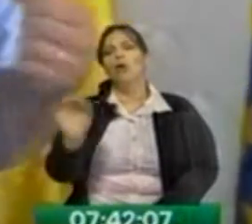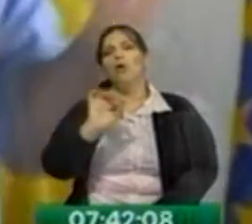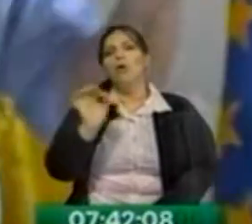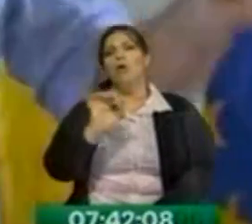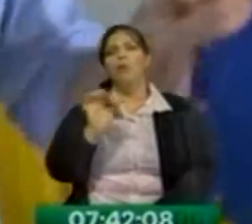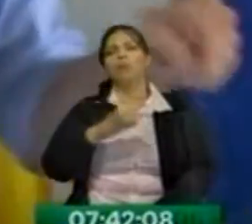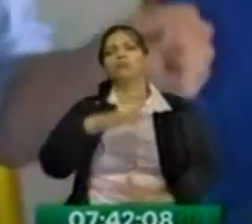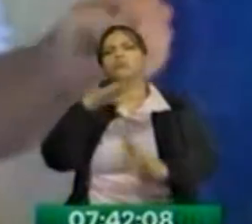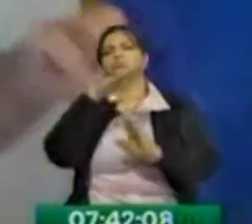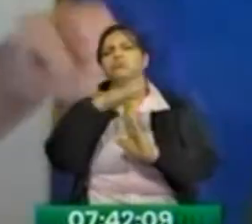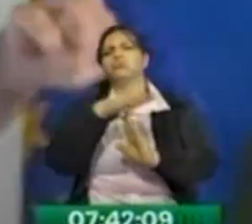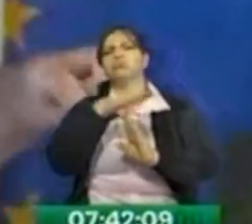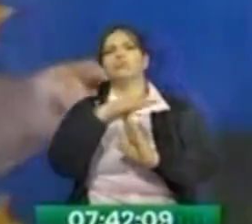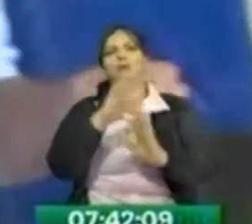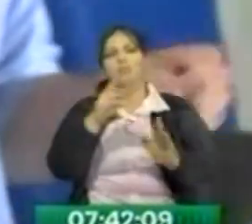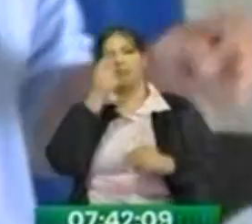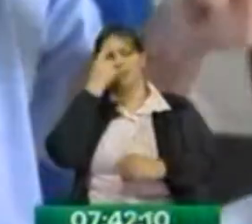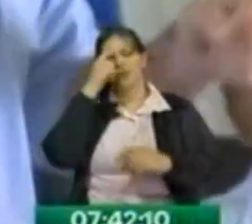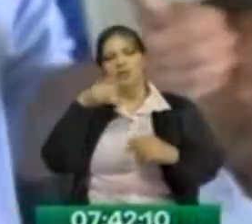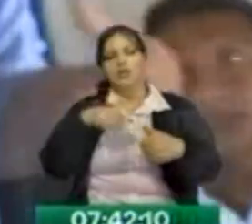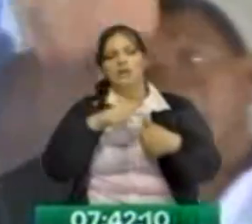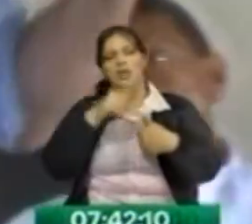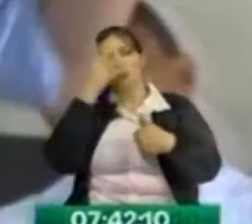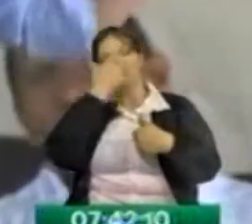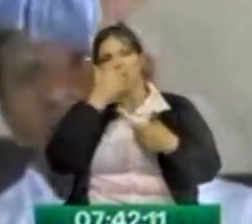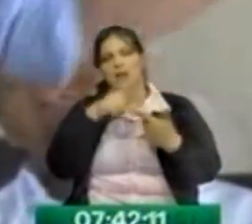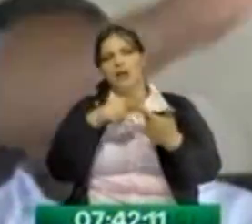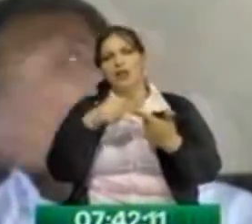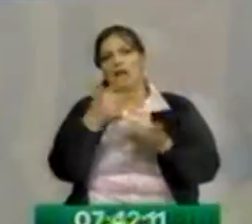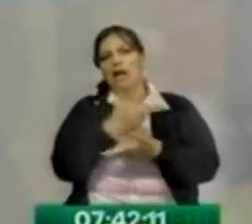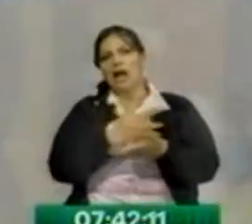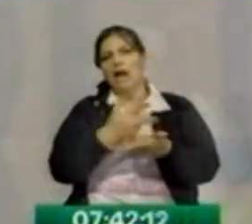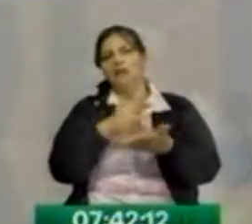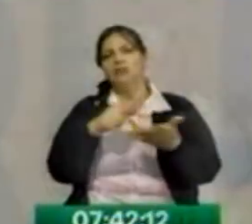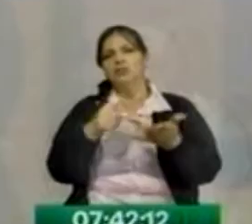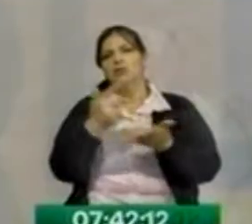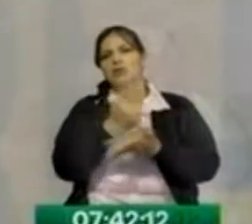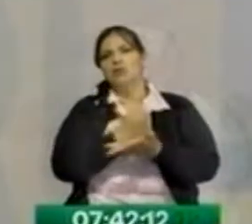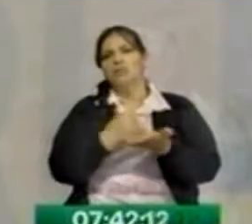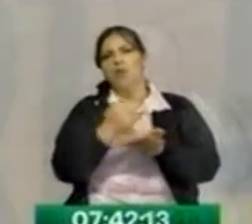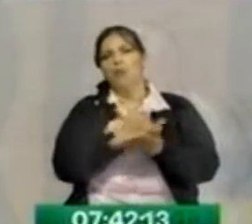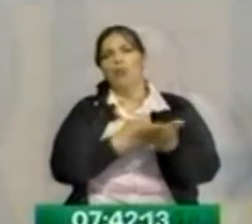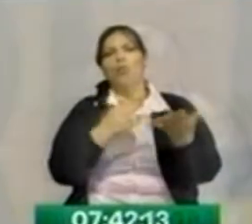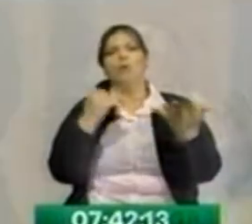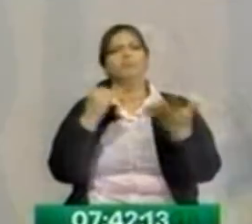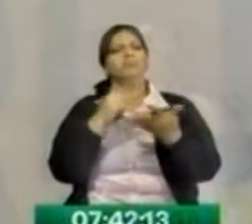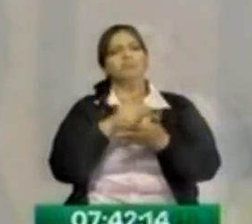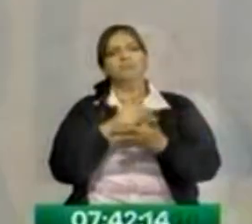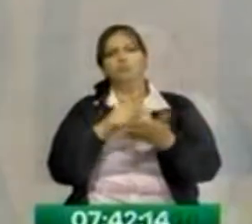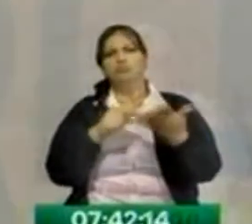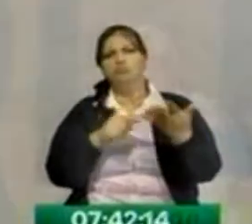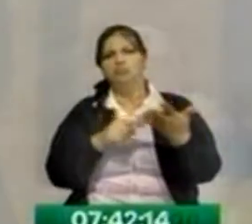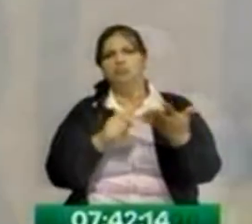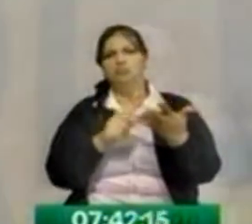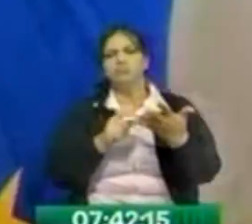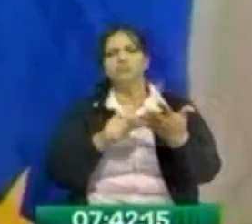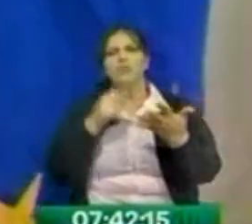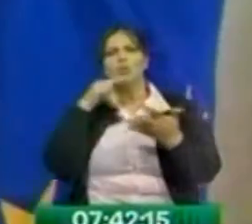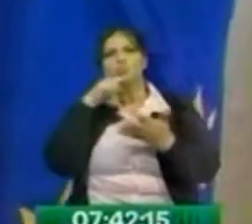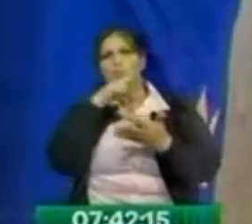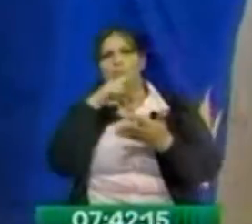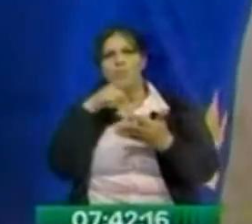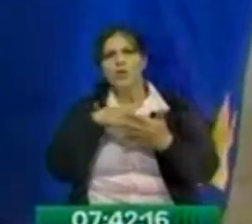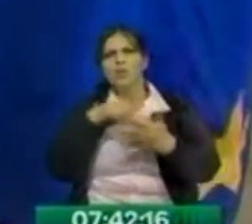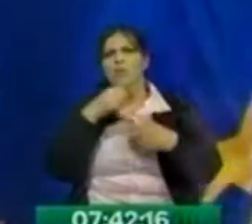identificamos problemas sociales a tiempo para poder evitar que escalen durante el lanzamiento del programa frontera norte de territorio de